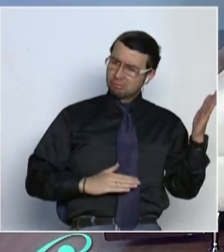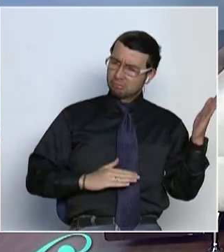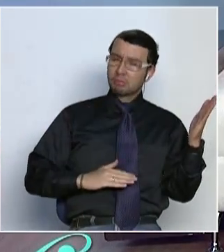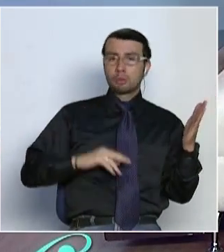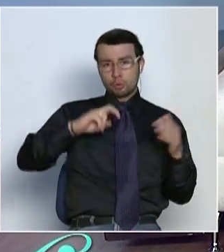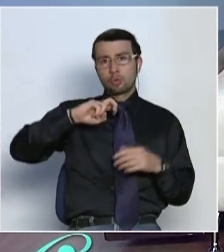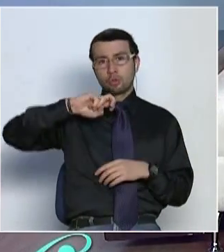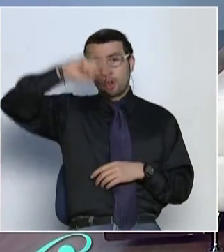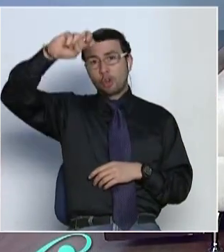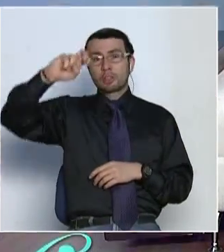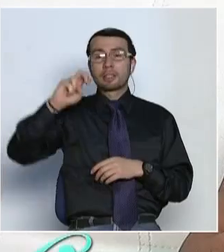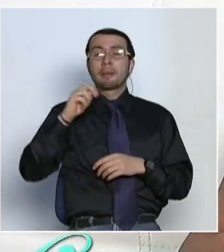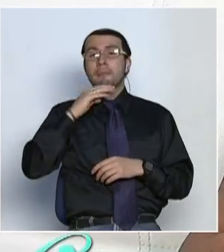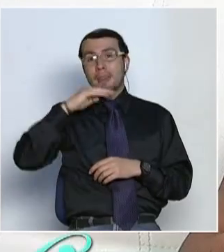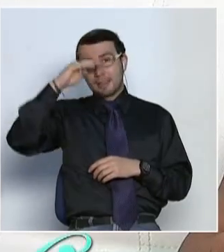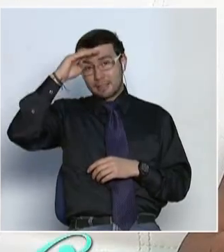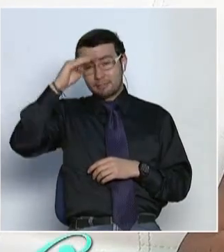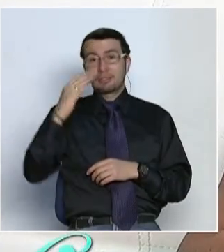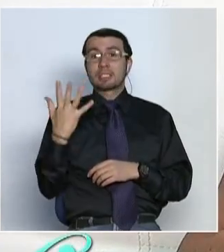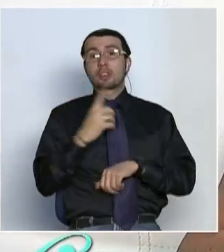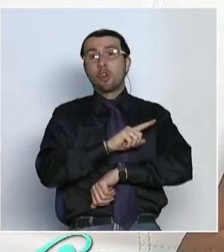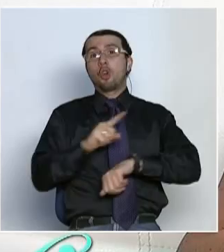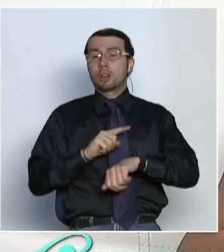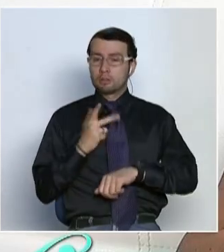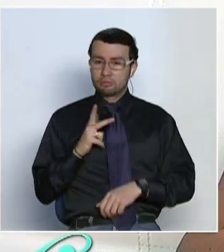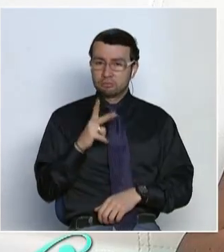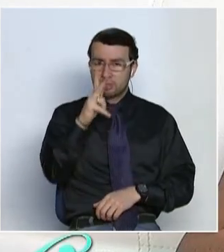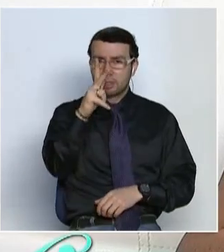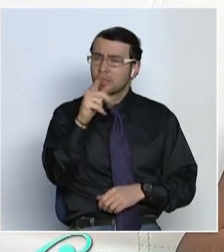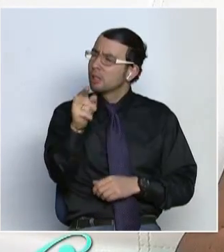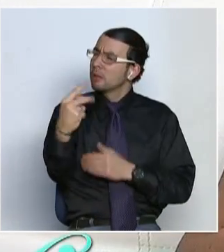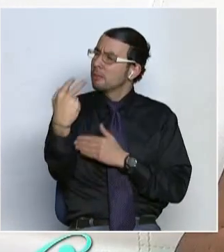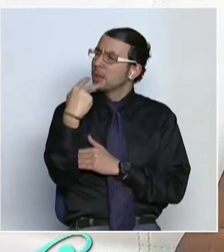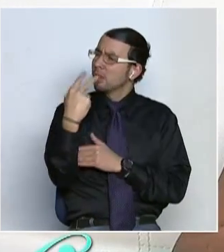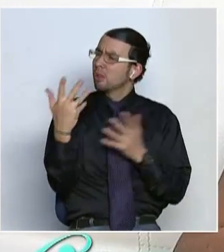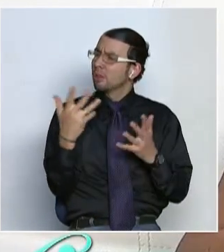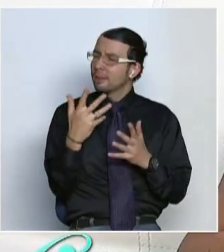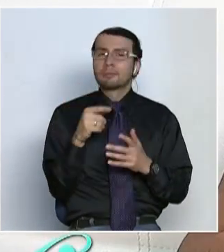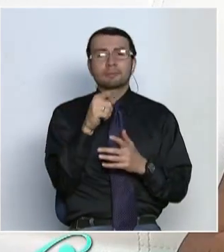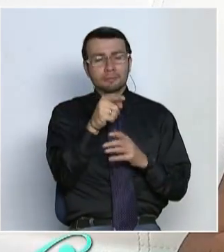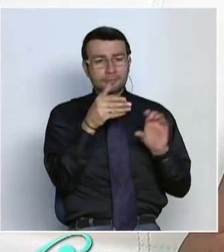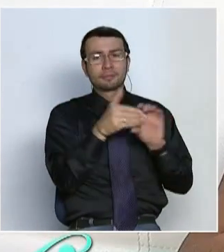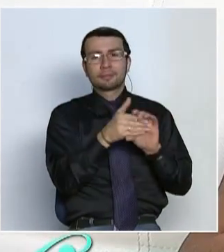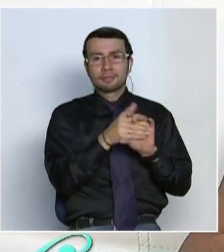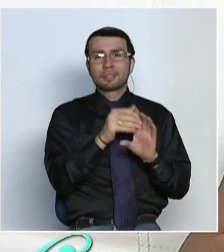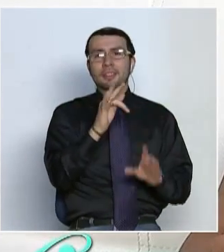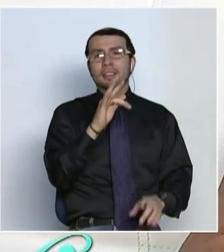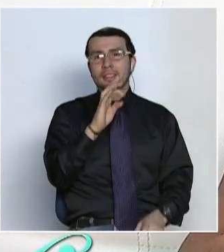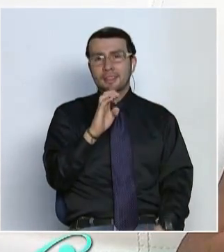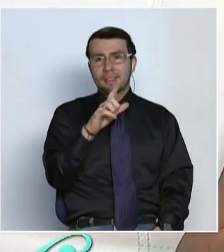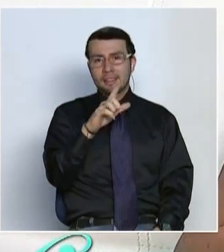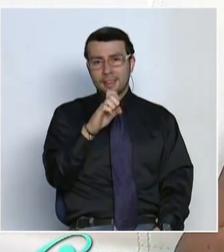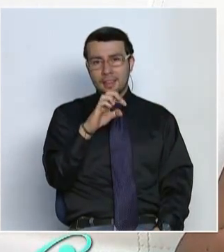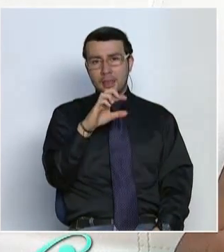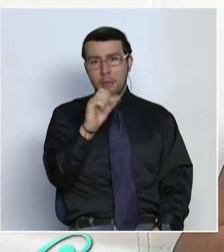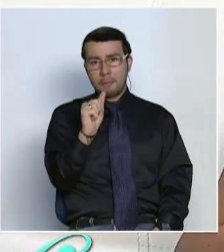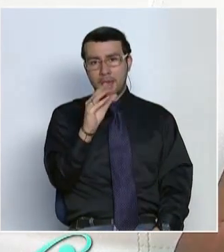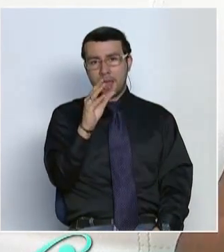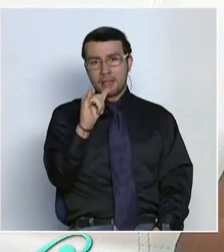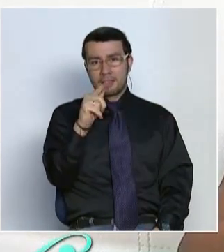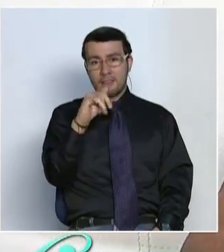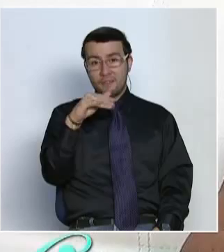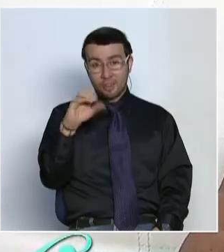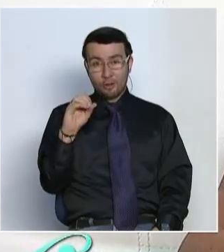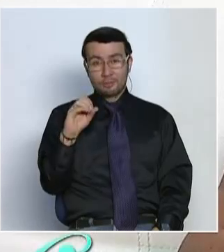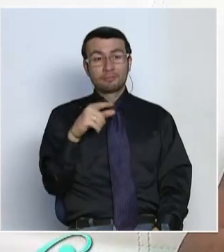norte. Sí? Sí, hacia el norte. Y nos ves por Telepacífico, por DirecTV. Sí, por eso vine a este programa, porque, pues por eso